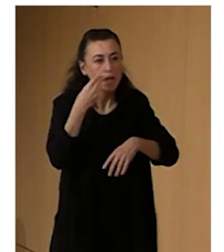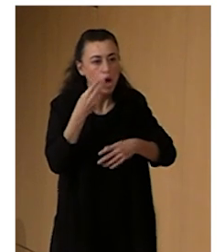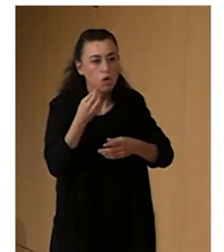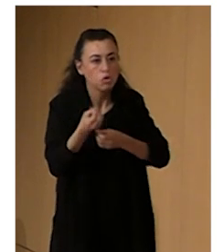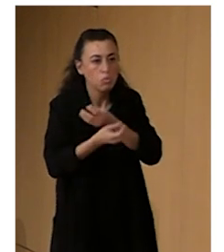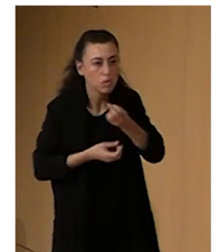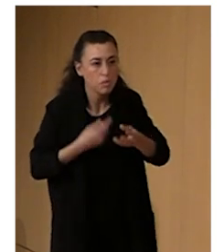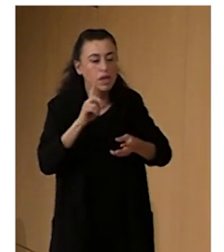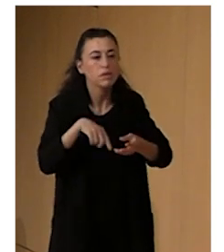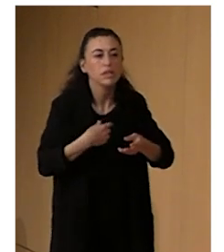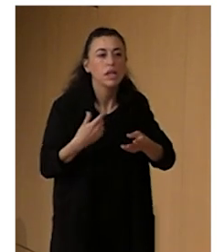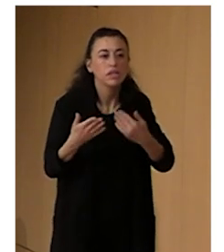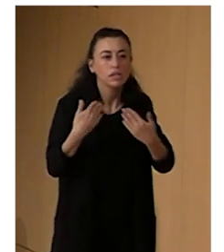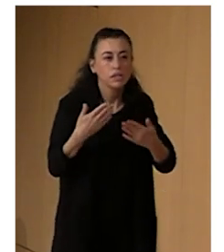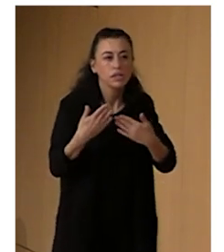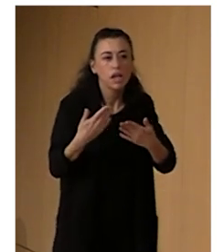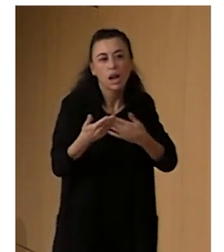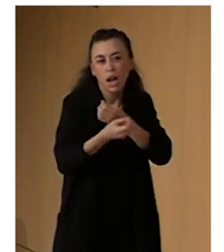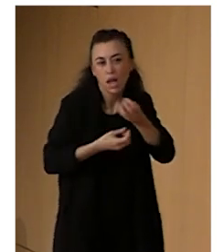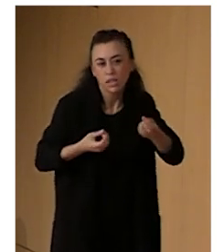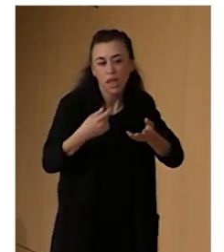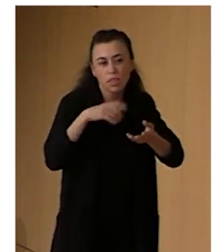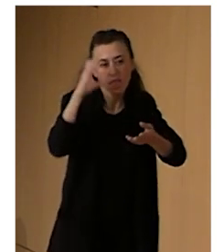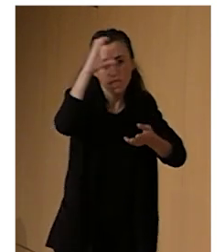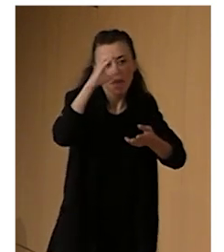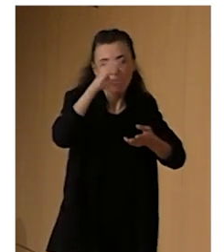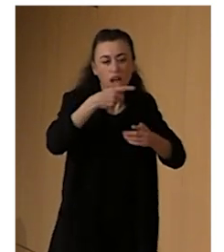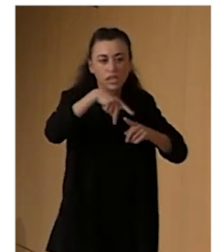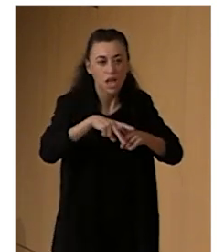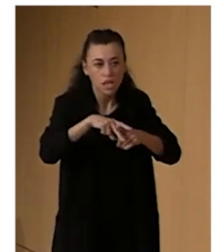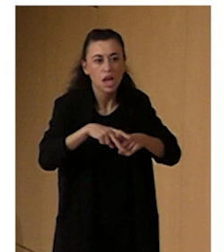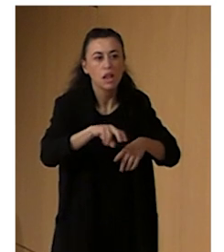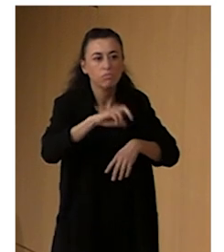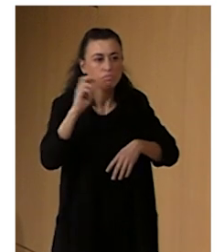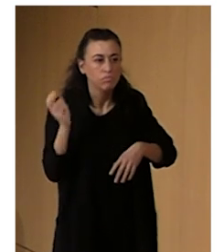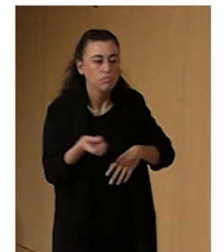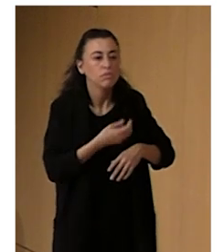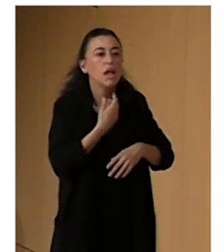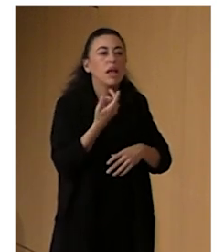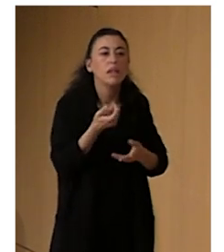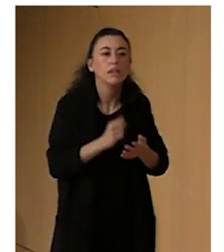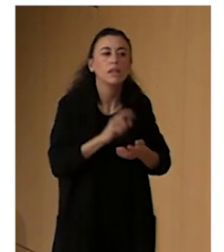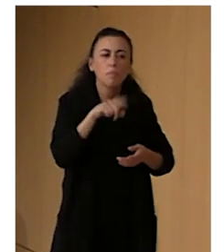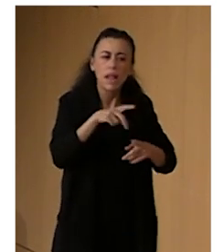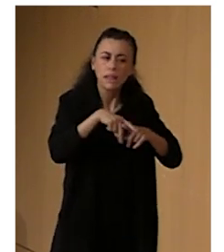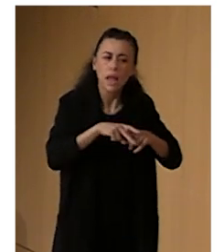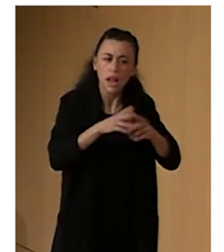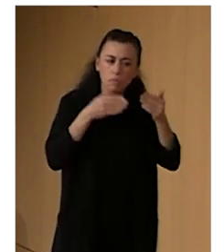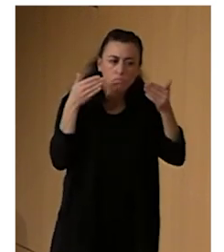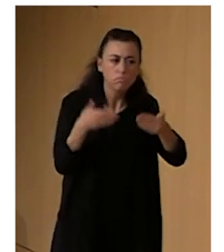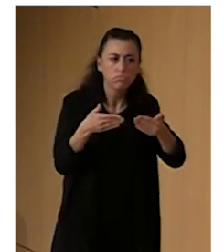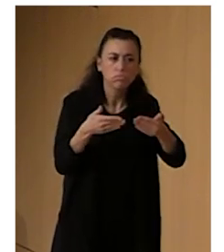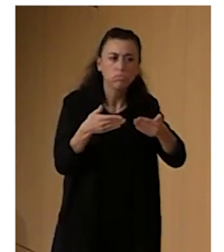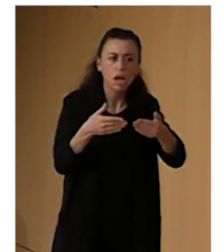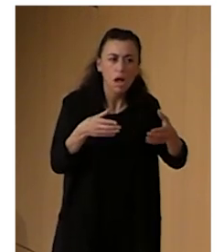científicas talleres familiares etcétera etcétera Y por supuesto también talleres específicamente dirigidos para colectivos